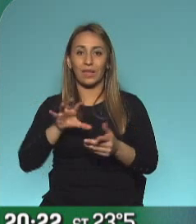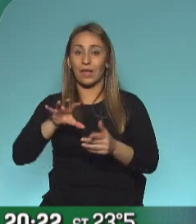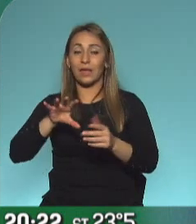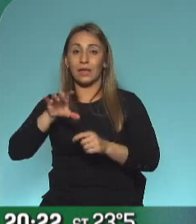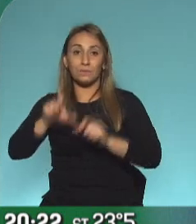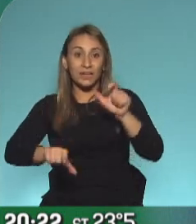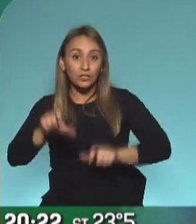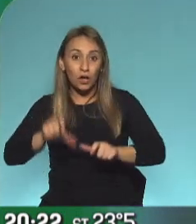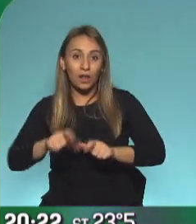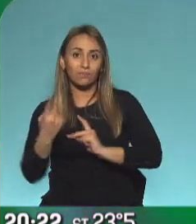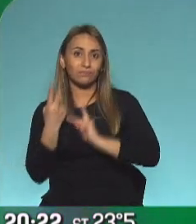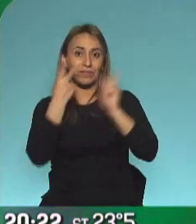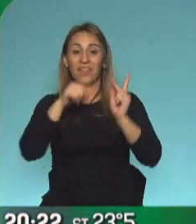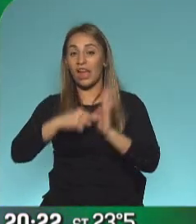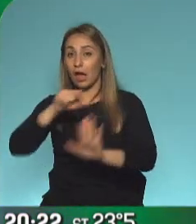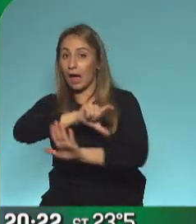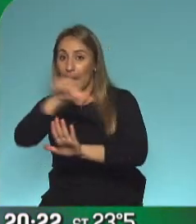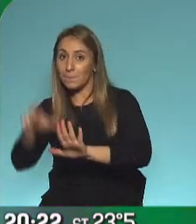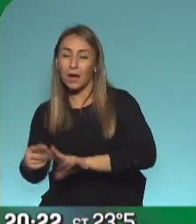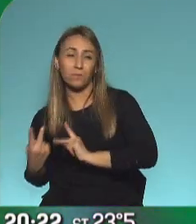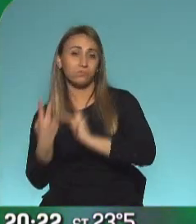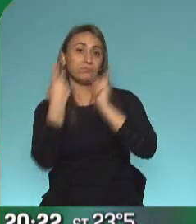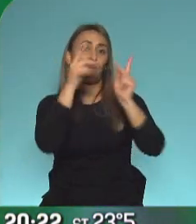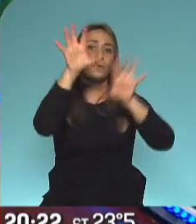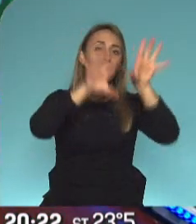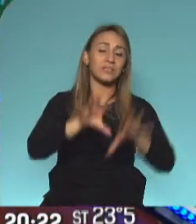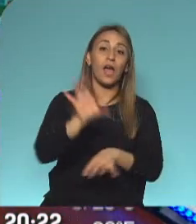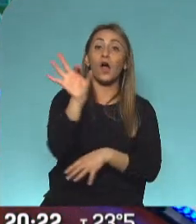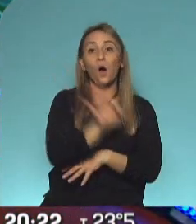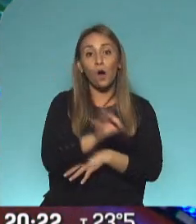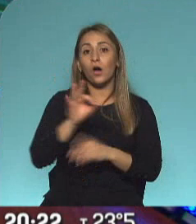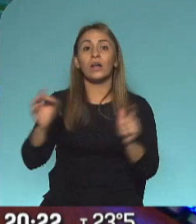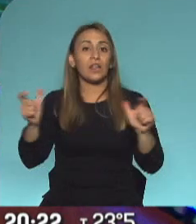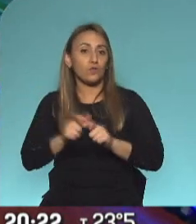han viajado. Y luego, en esas reuniones sociales, al parecer hoy